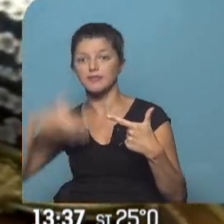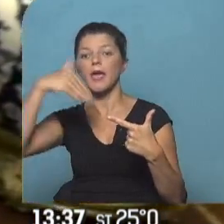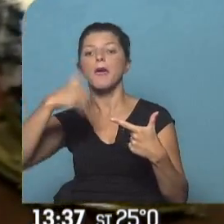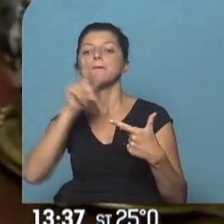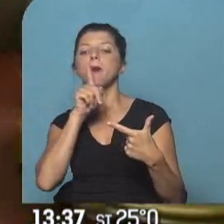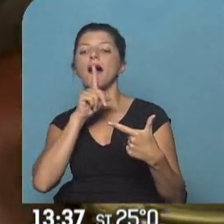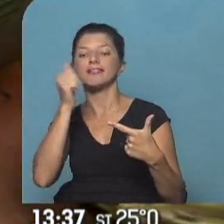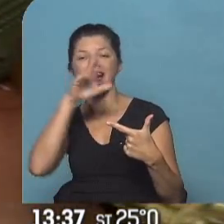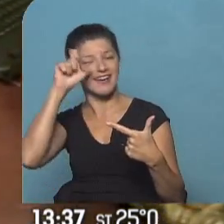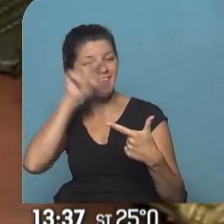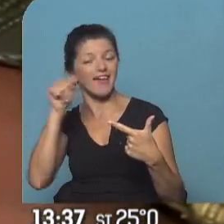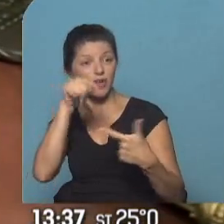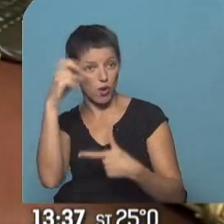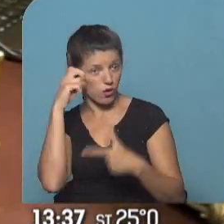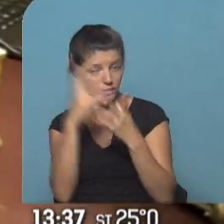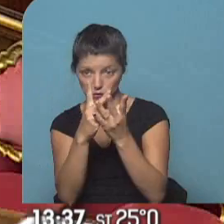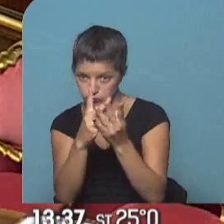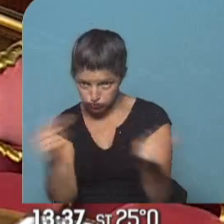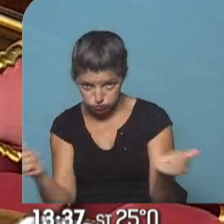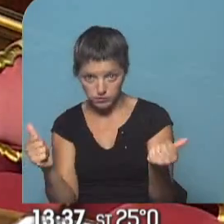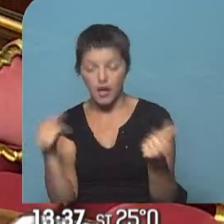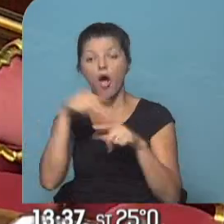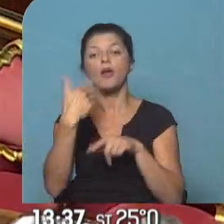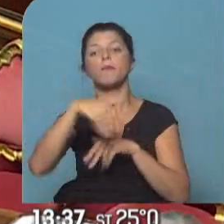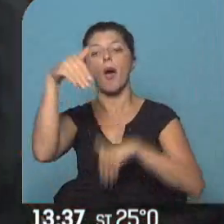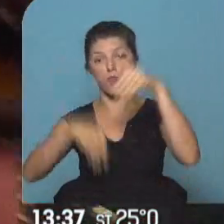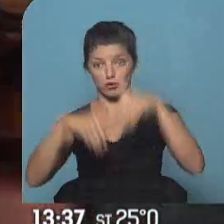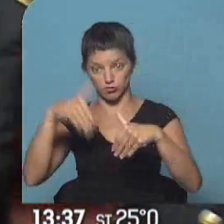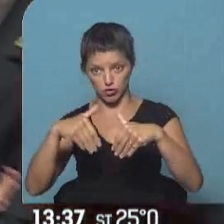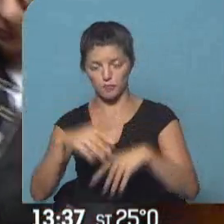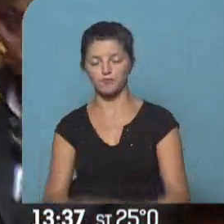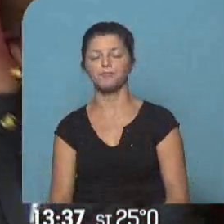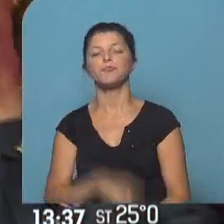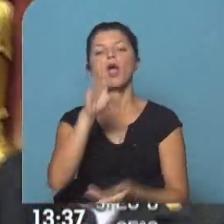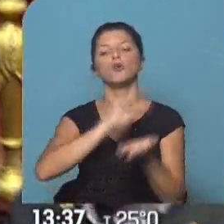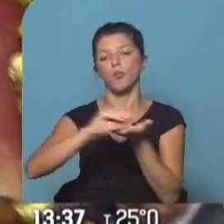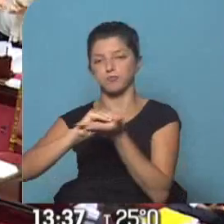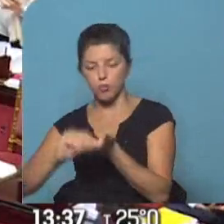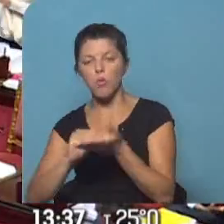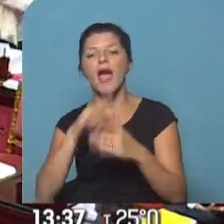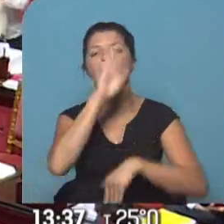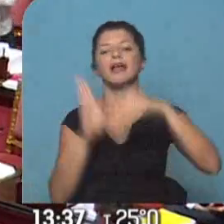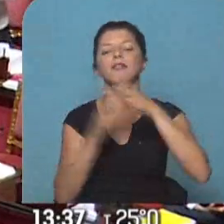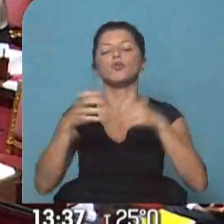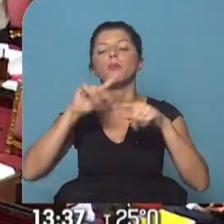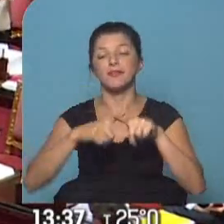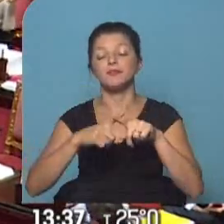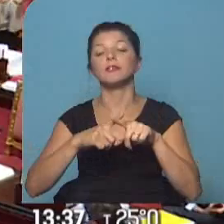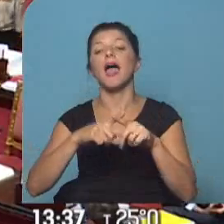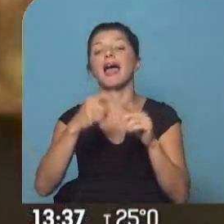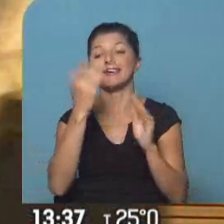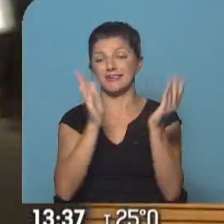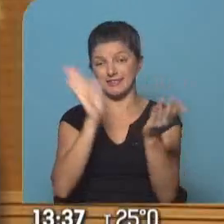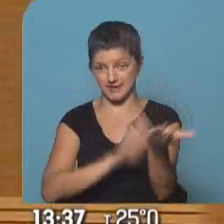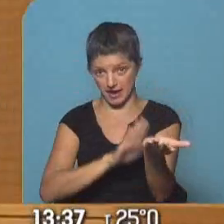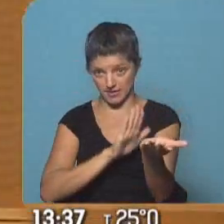del actual Parlamento en funciones desde 2013. Una convulsionada legislatura liderada por el centroizquierdista Partido Democrático, por la que